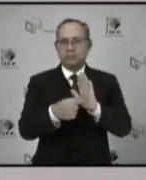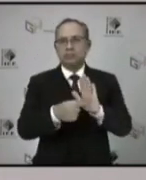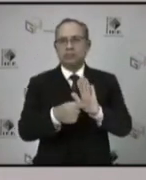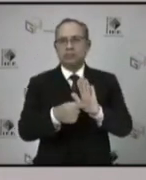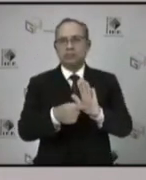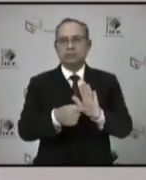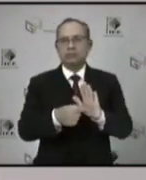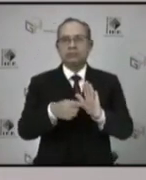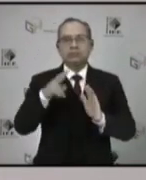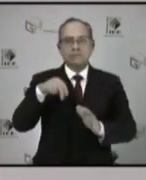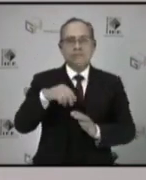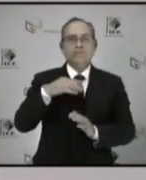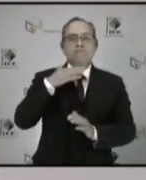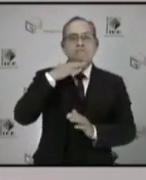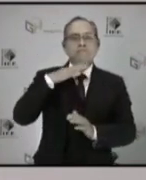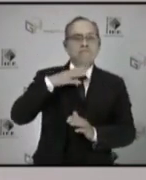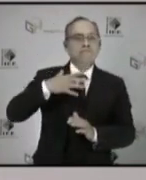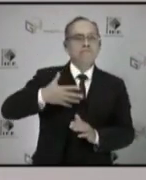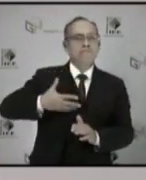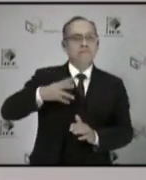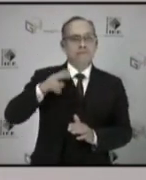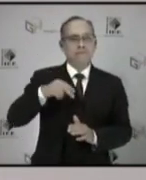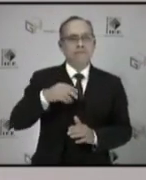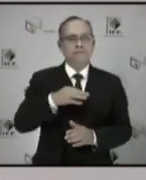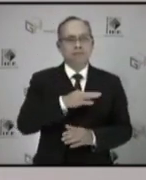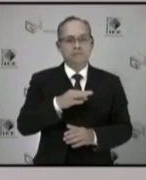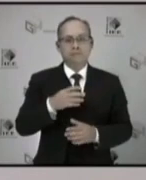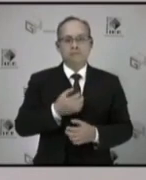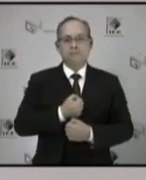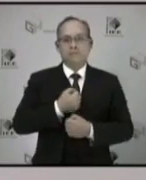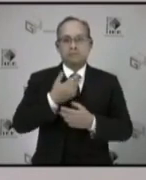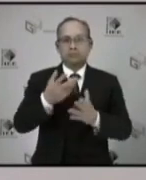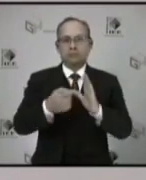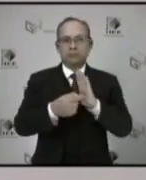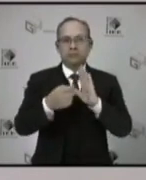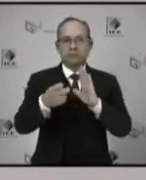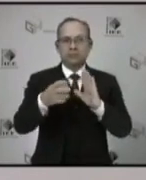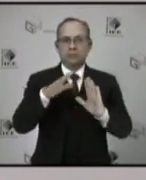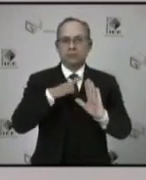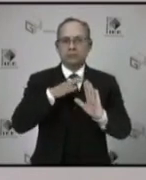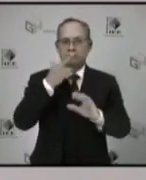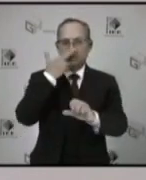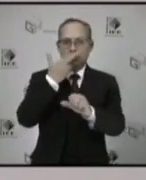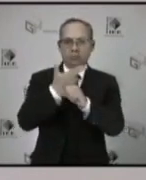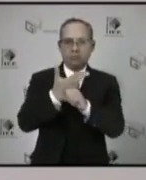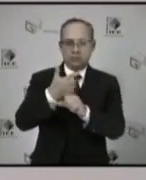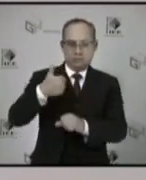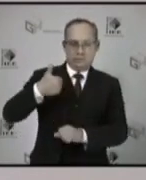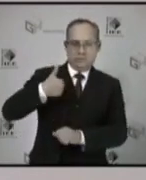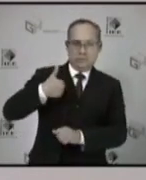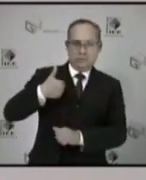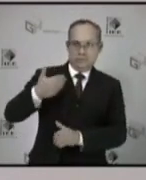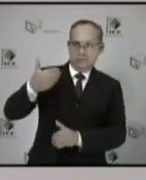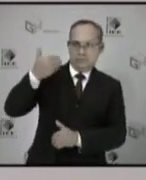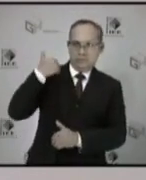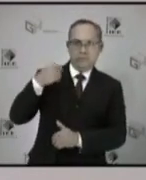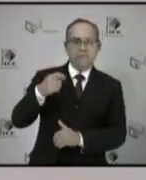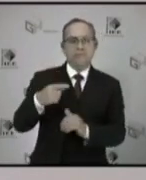Orgullosamente puedo compartirles que en cada una de las responsabilidades que he tenido ha